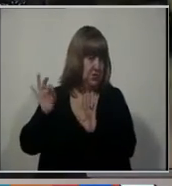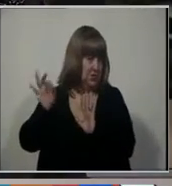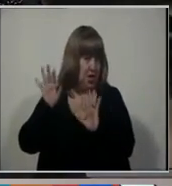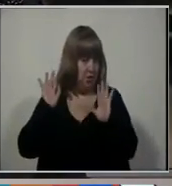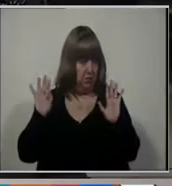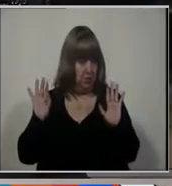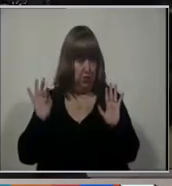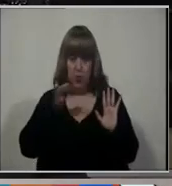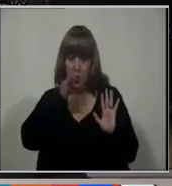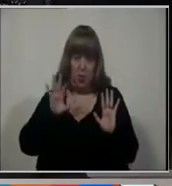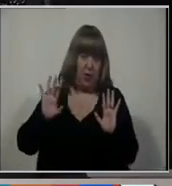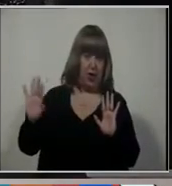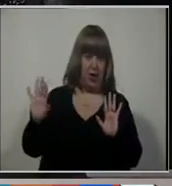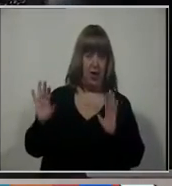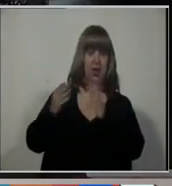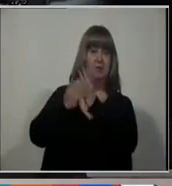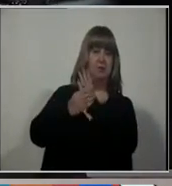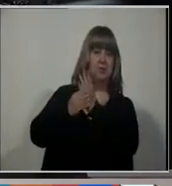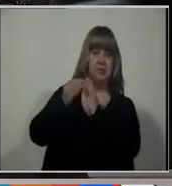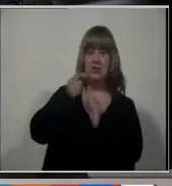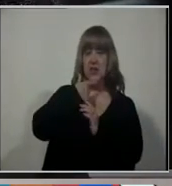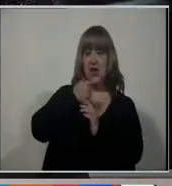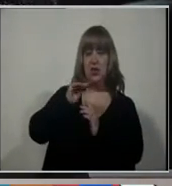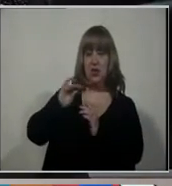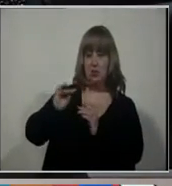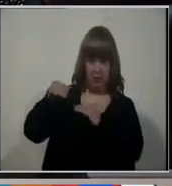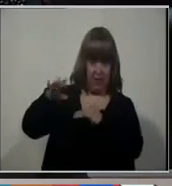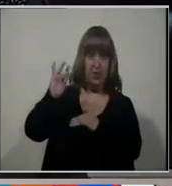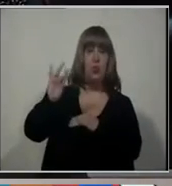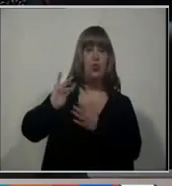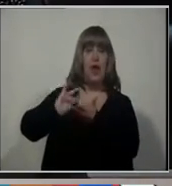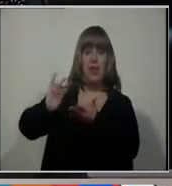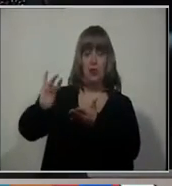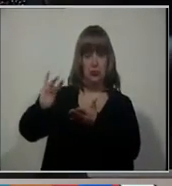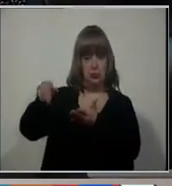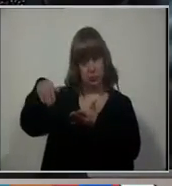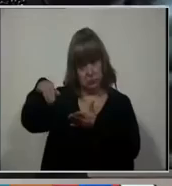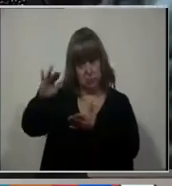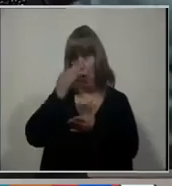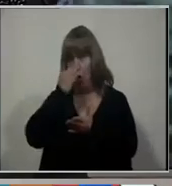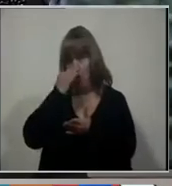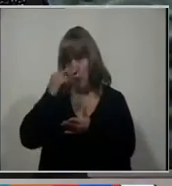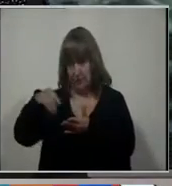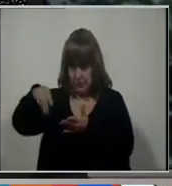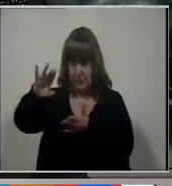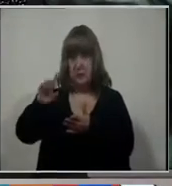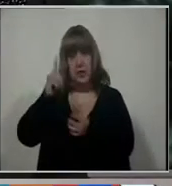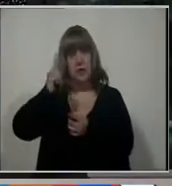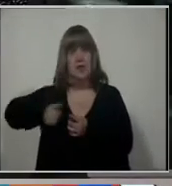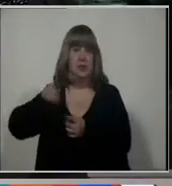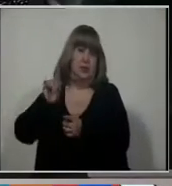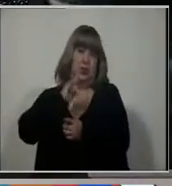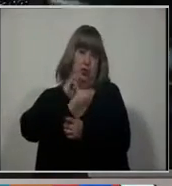Que hagan lo que quieran. Que hagan lo que quieran. Se van a reunir antes, mañana a la noche, ¿no? Previo a lo que va a suceder el